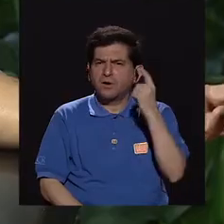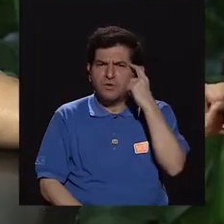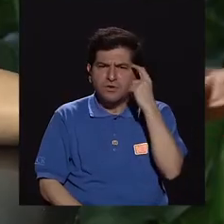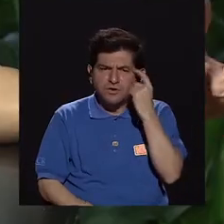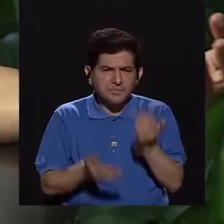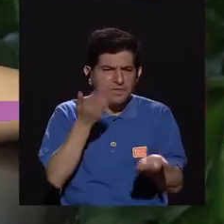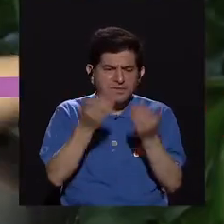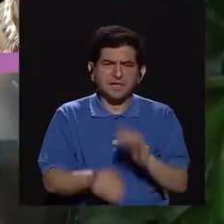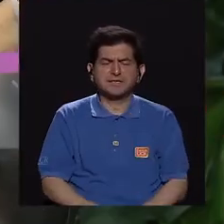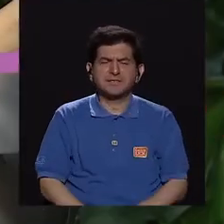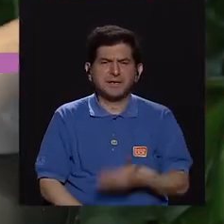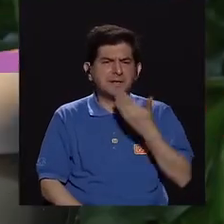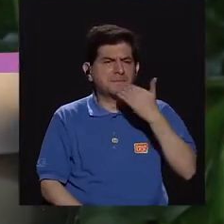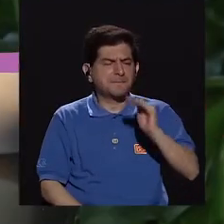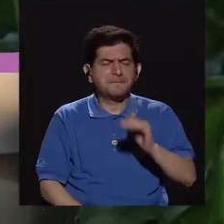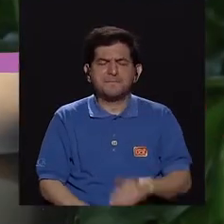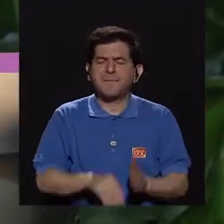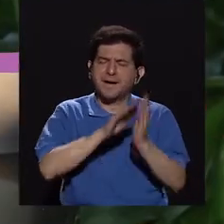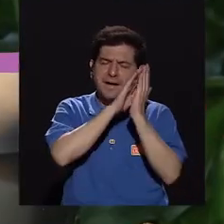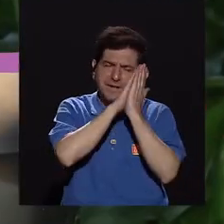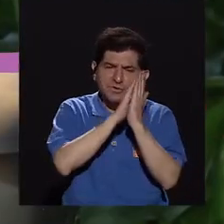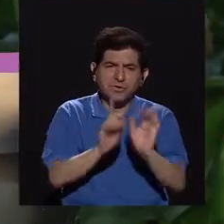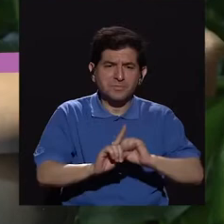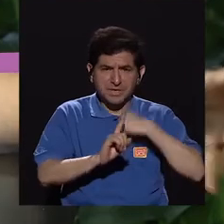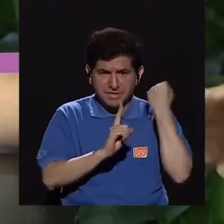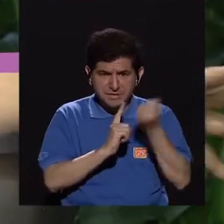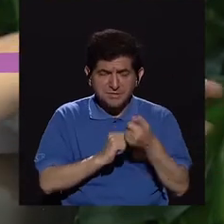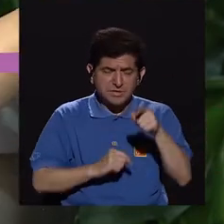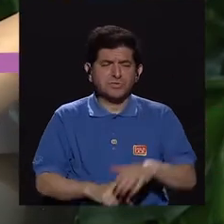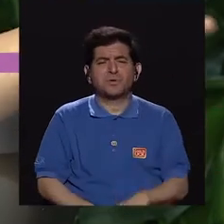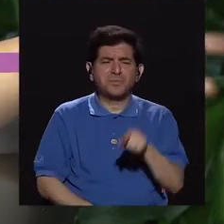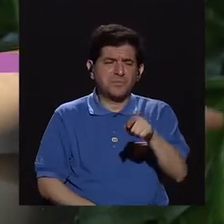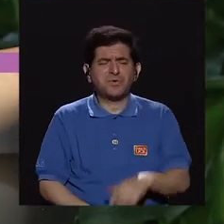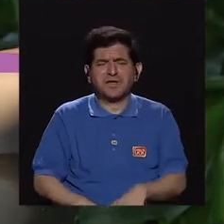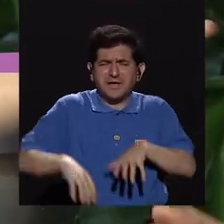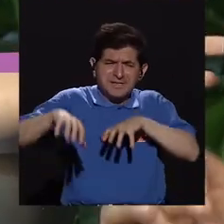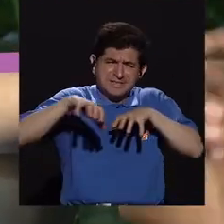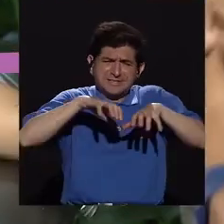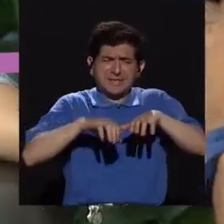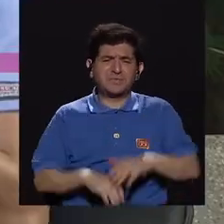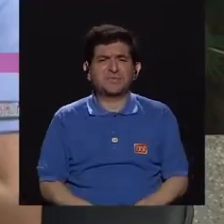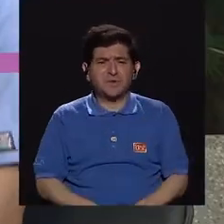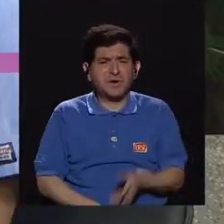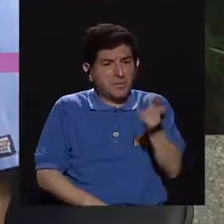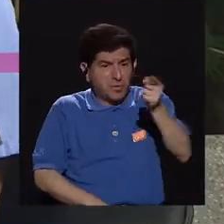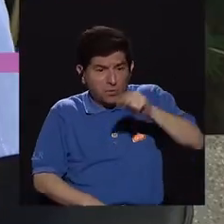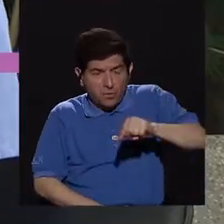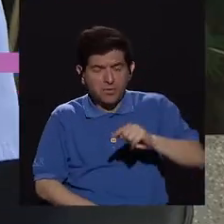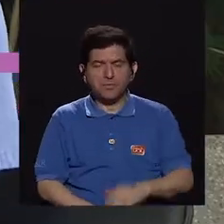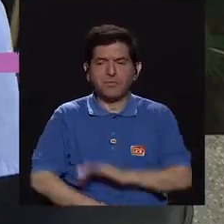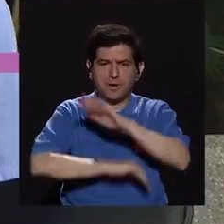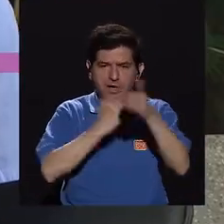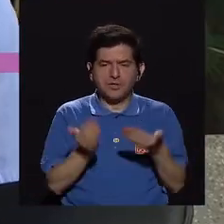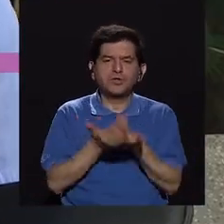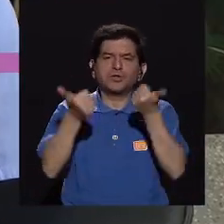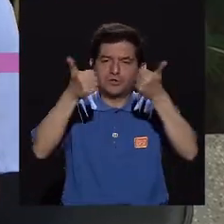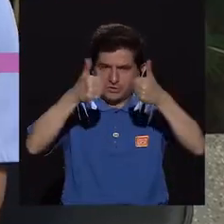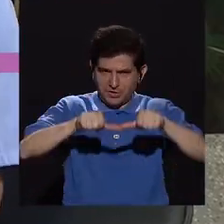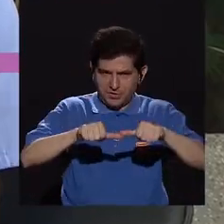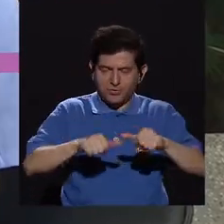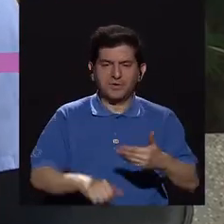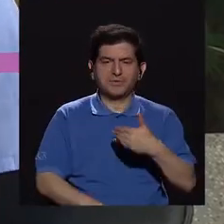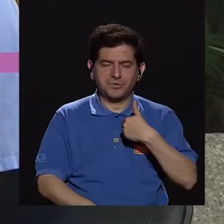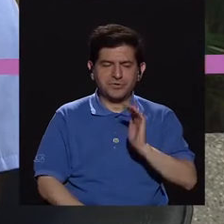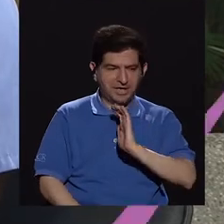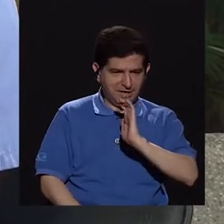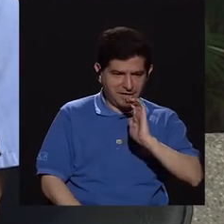pensar que por ejemplo, tiene mal dormir, que es como se dice, porque no, está todo torcido. Yo creo que todos coincidimos un poco con esto.